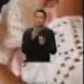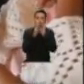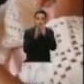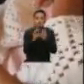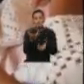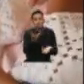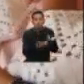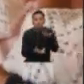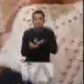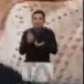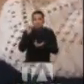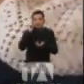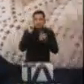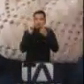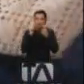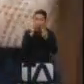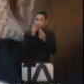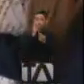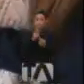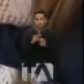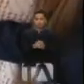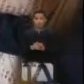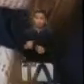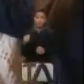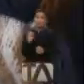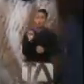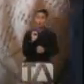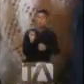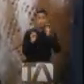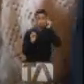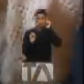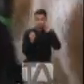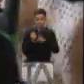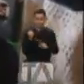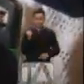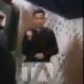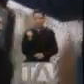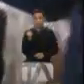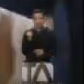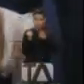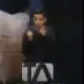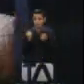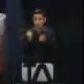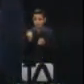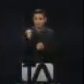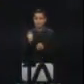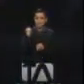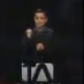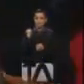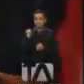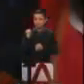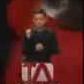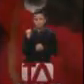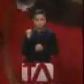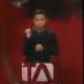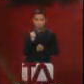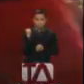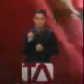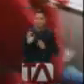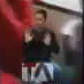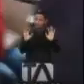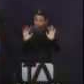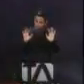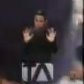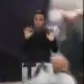respetuosos y saber respetar a las mujeres. O si no, nosotros deberíamos traer un alfiler y pincharles para ver si les parece. Ay, una de las opciones que